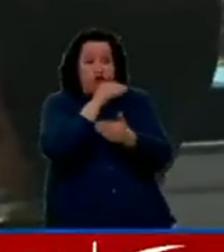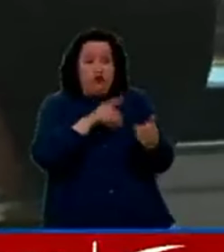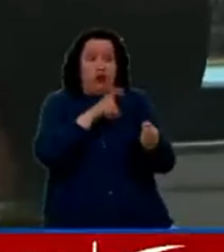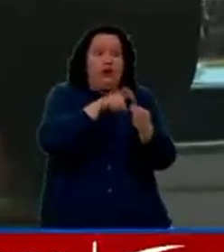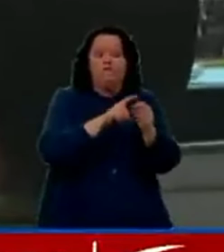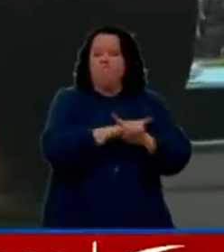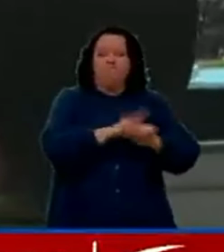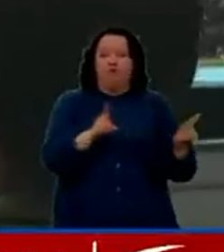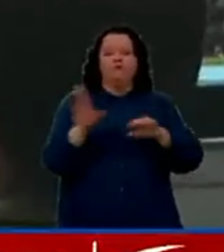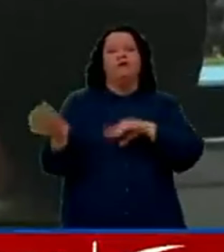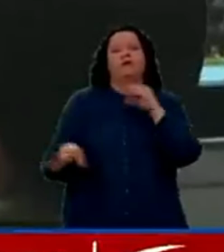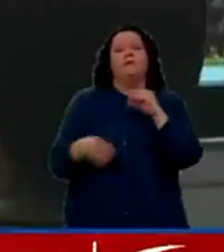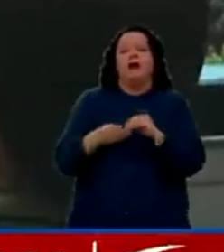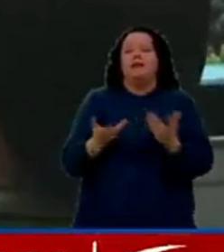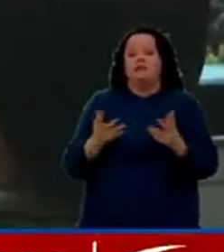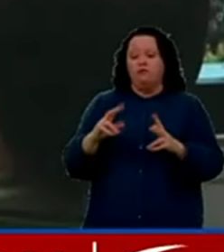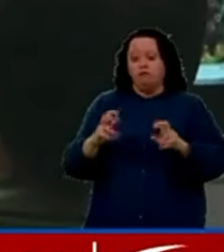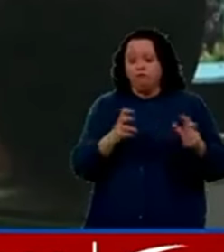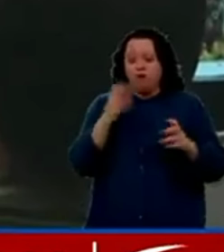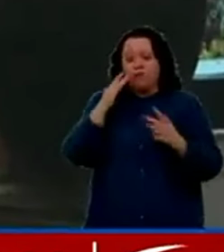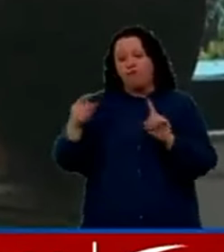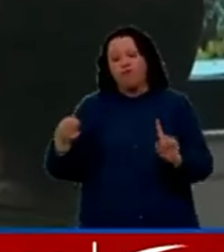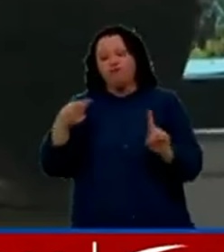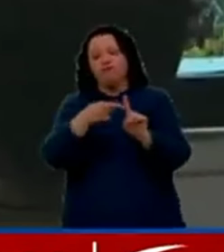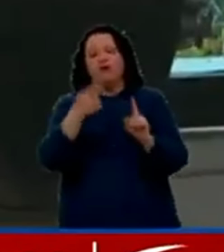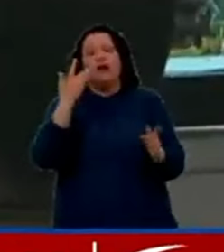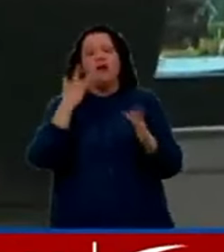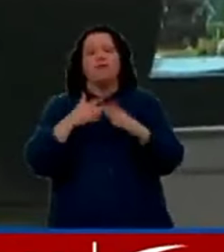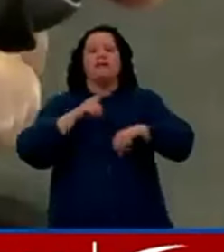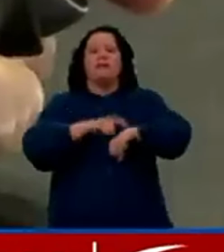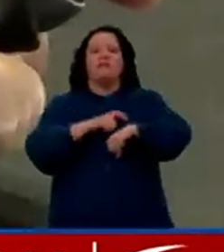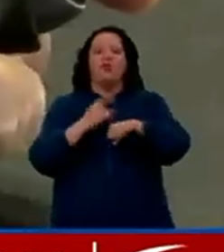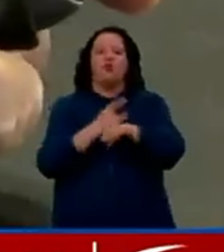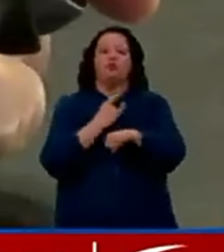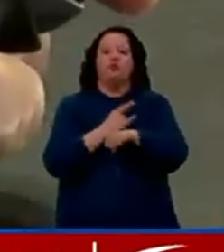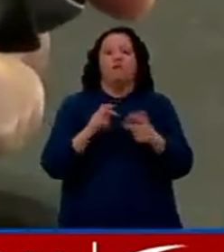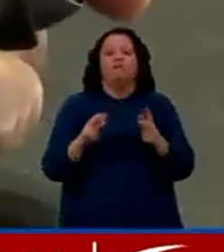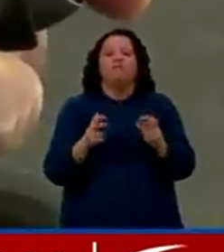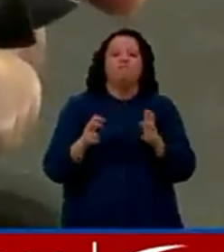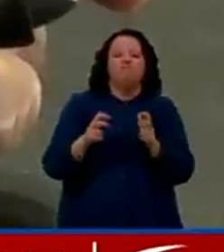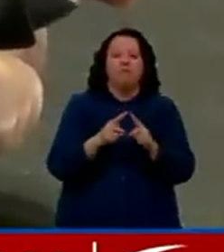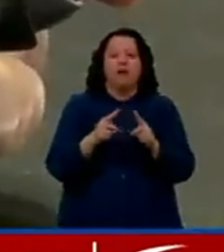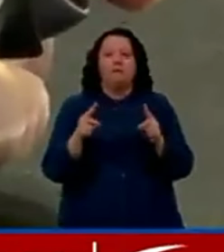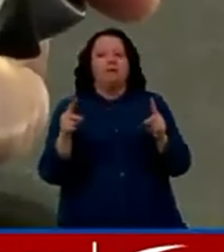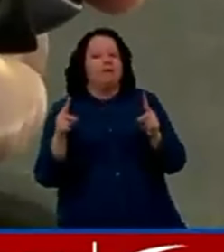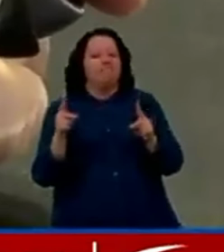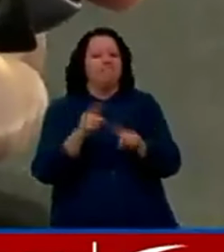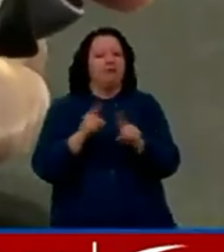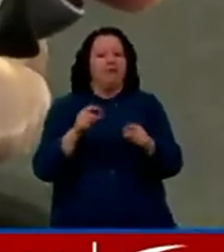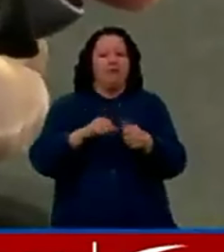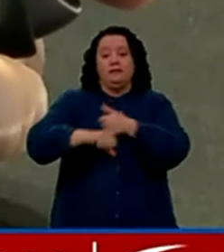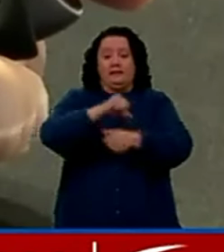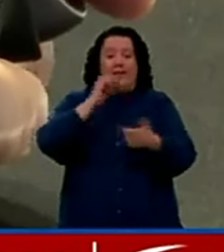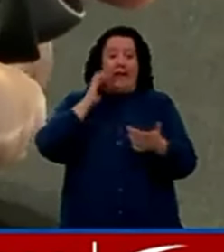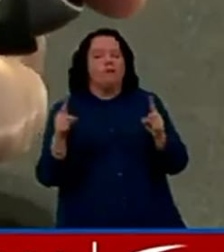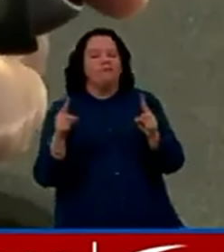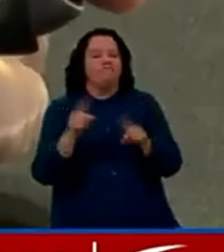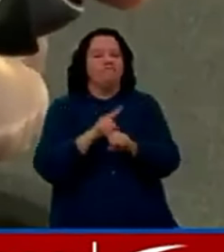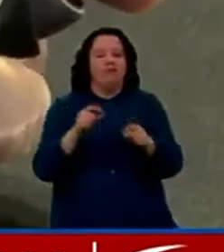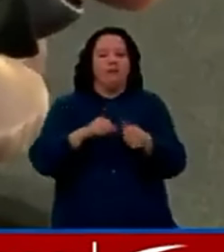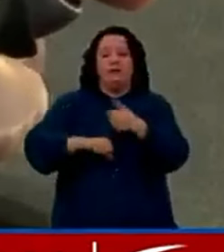Además, se suprimirían las funciones orientadas a aumentar el tiempo de uso de una aplicación y las recompensas a quienes se conectan a